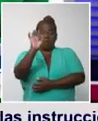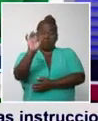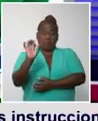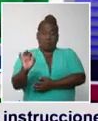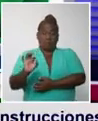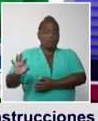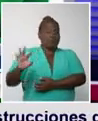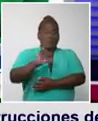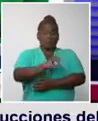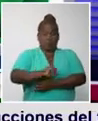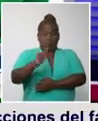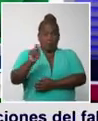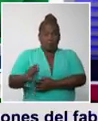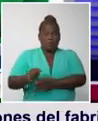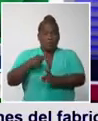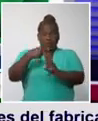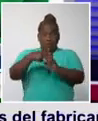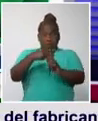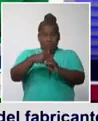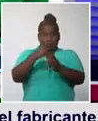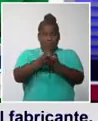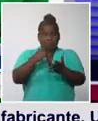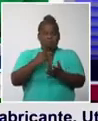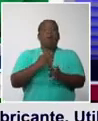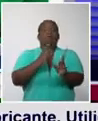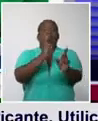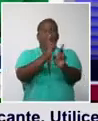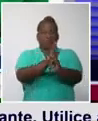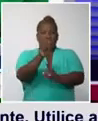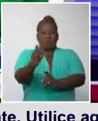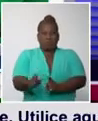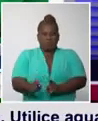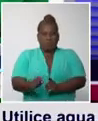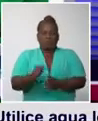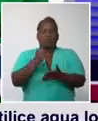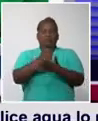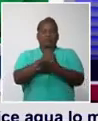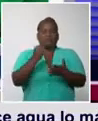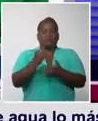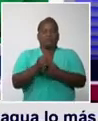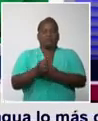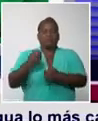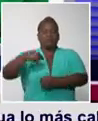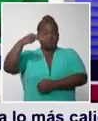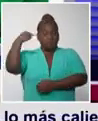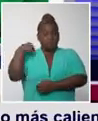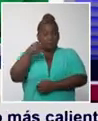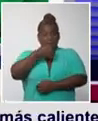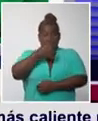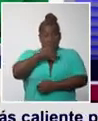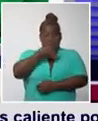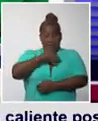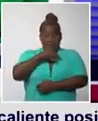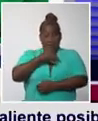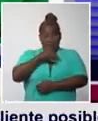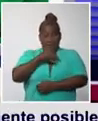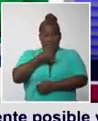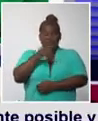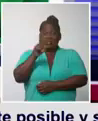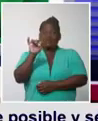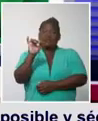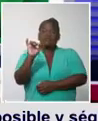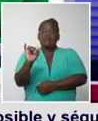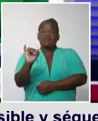diagnosticados pues han sido contactos de casos confirmados. Ayer, como ya yo dije, 16 son